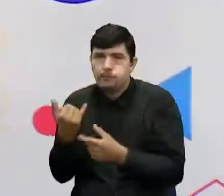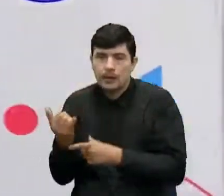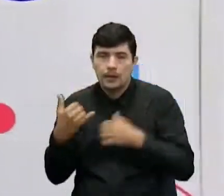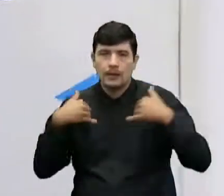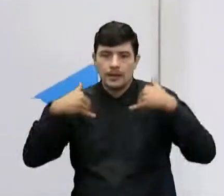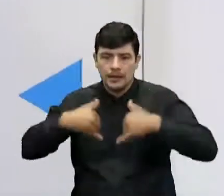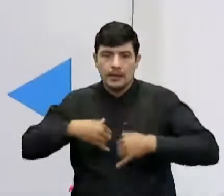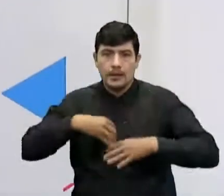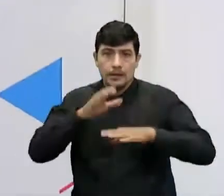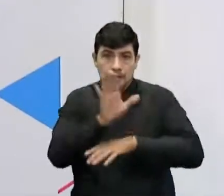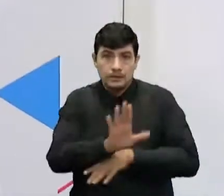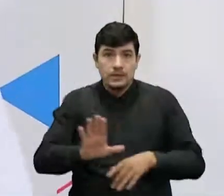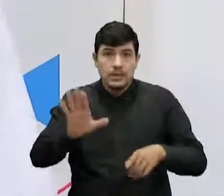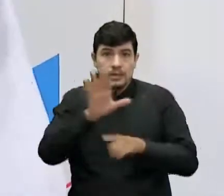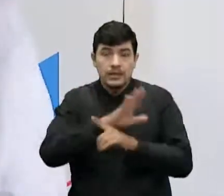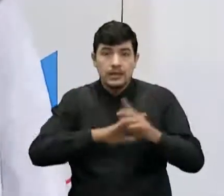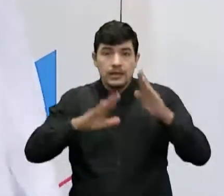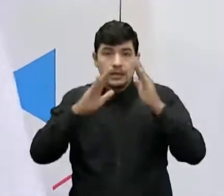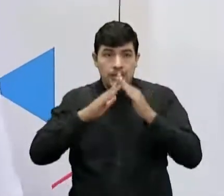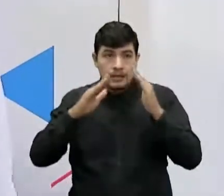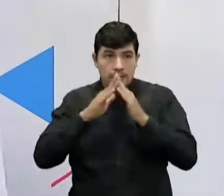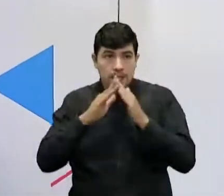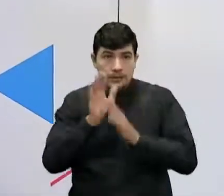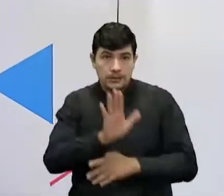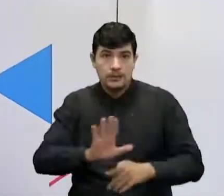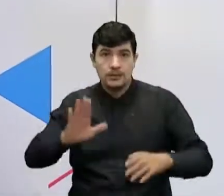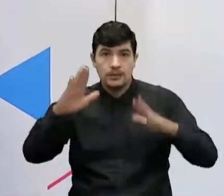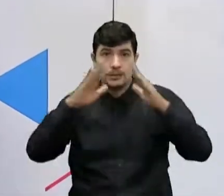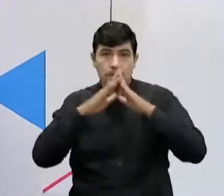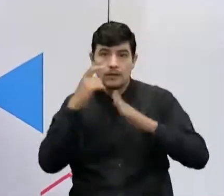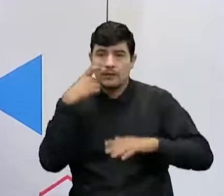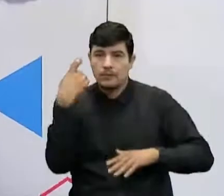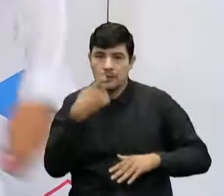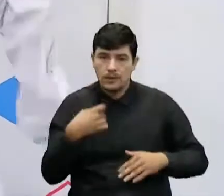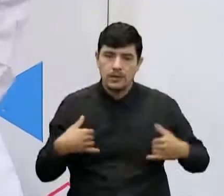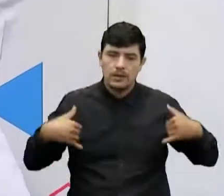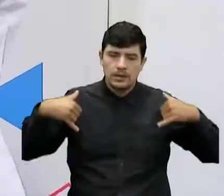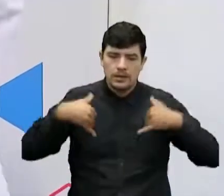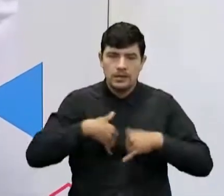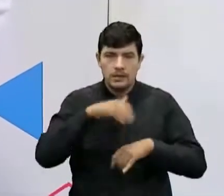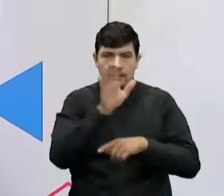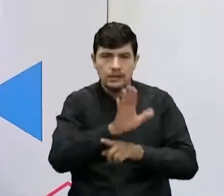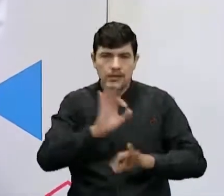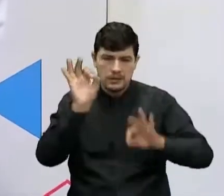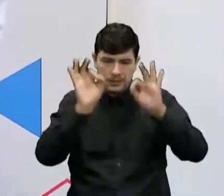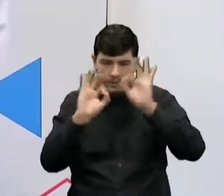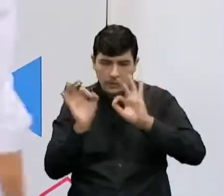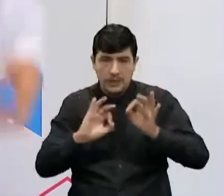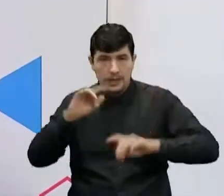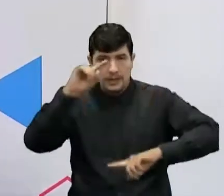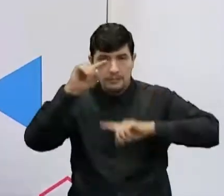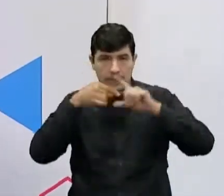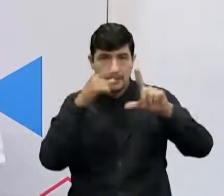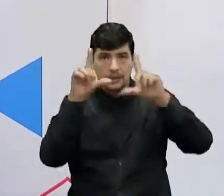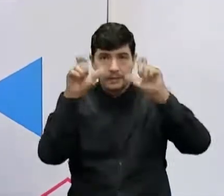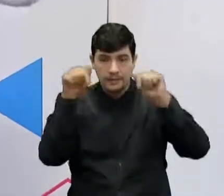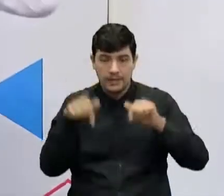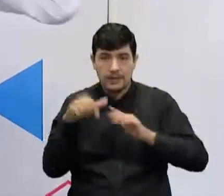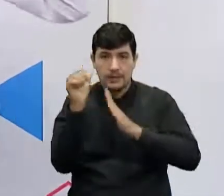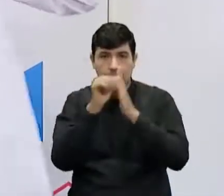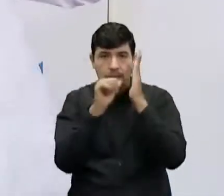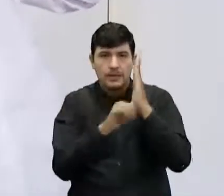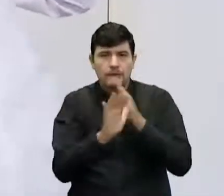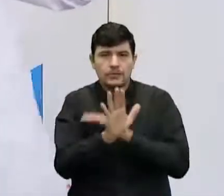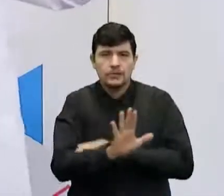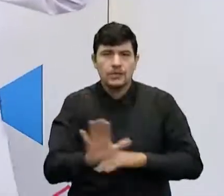para que ustedes también allá en su casa empiecen a buscar su bata se la vayan colocando envíen una fotito acá a nuestro programa